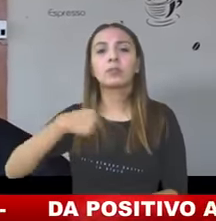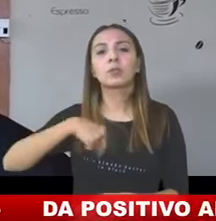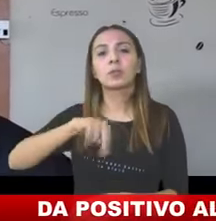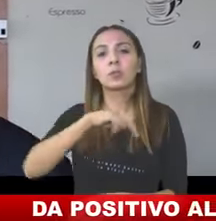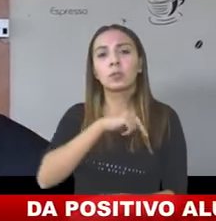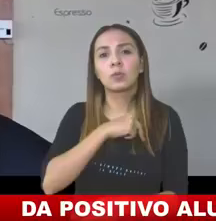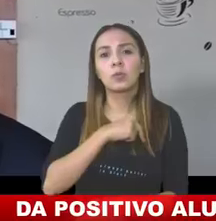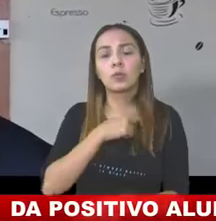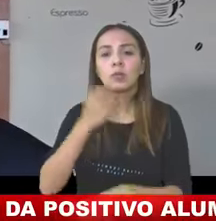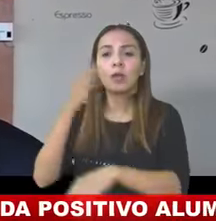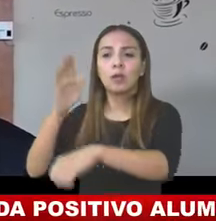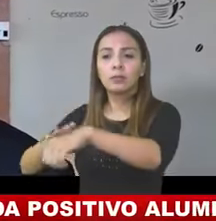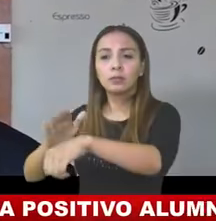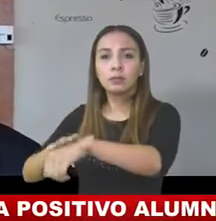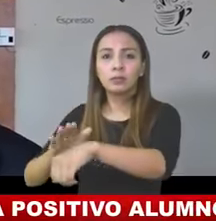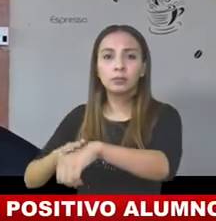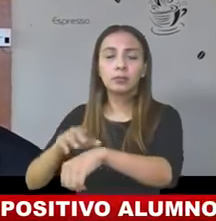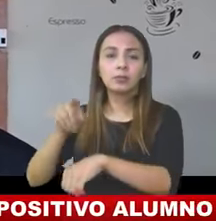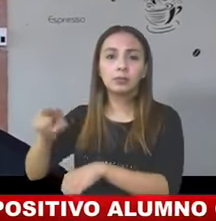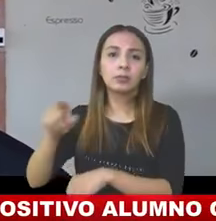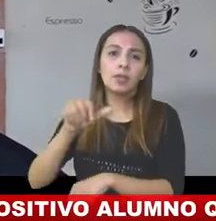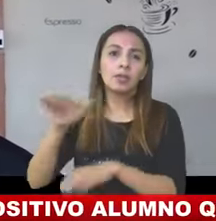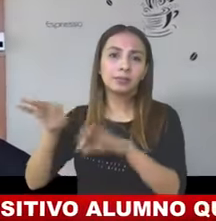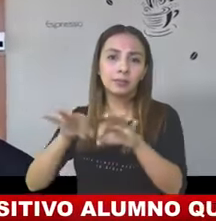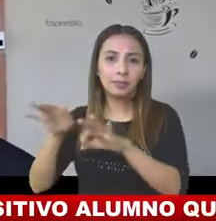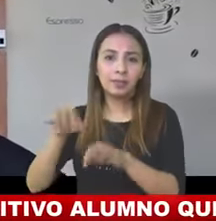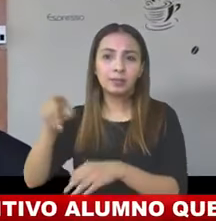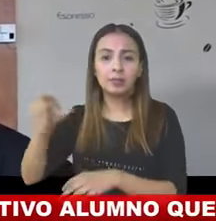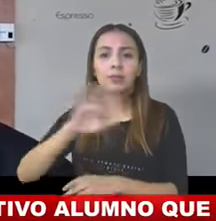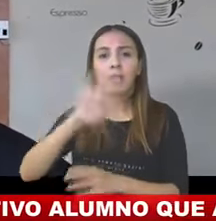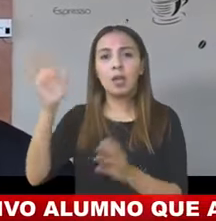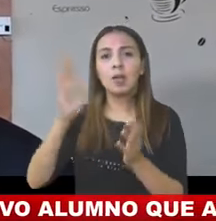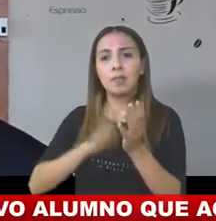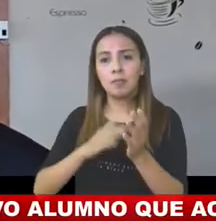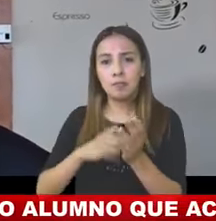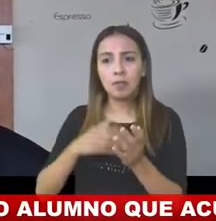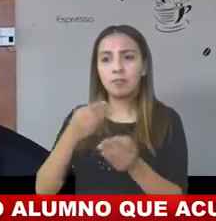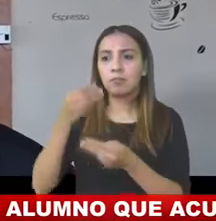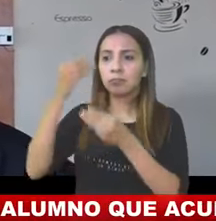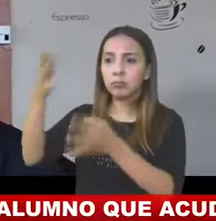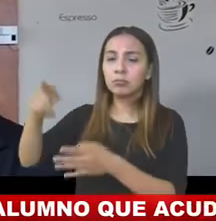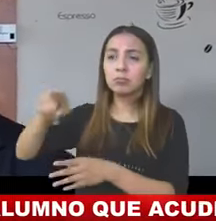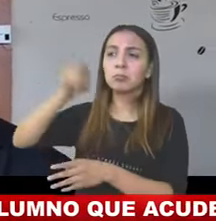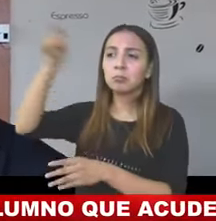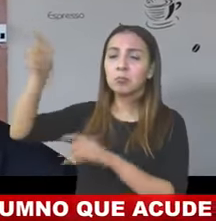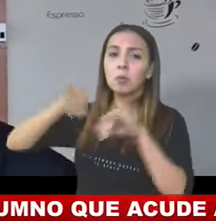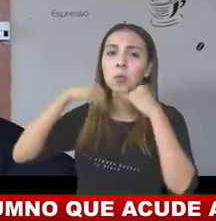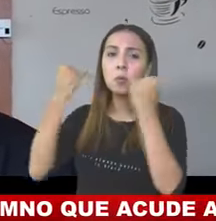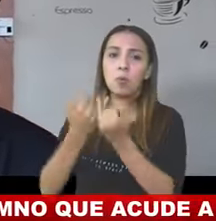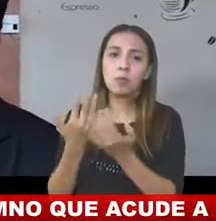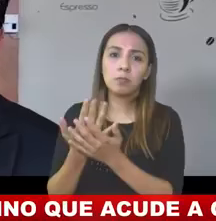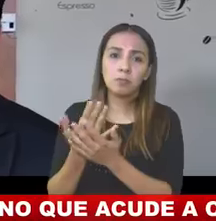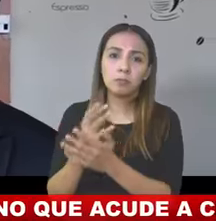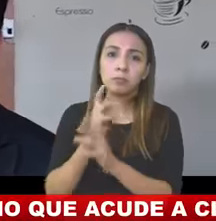para avisarle a la rescisión laboral. Ya se enviaron los documentos a la junta. Igual les recomiendo que se